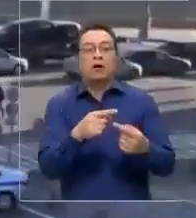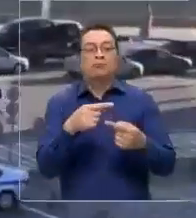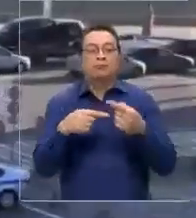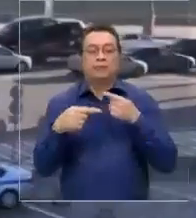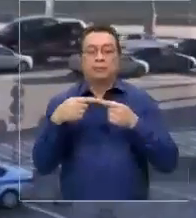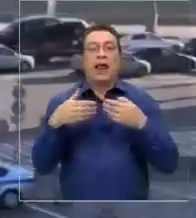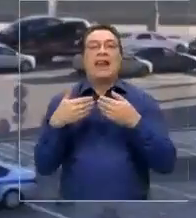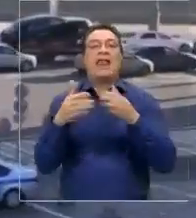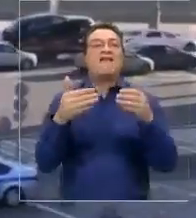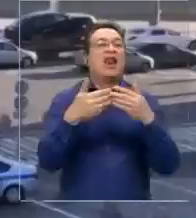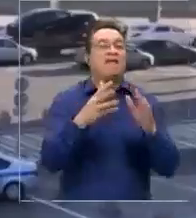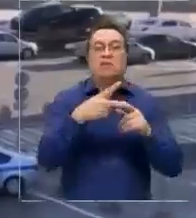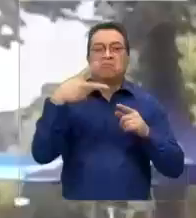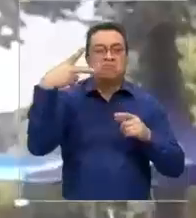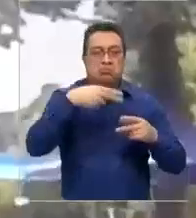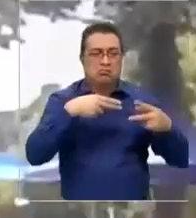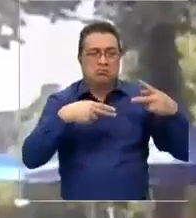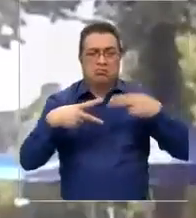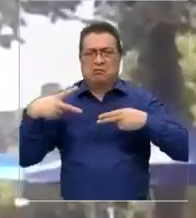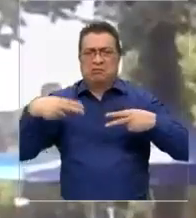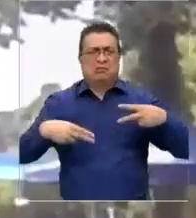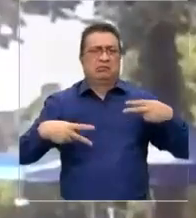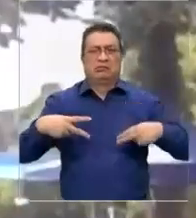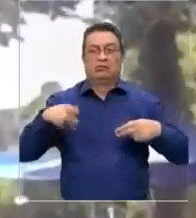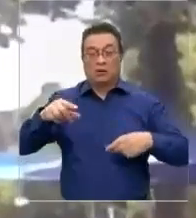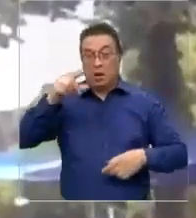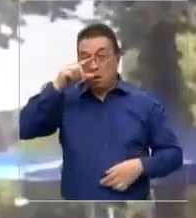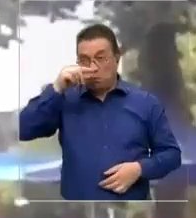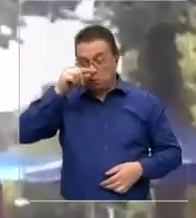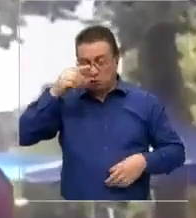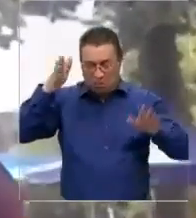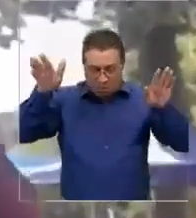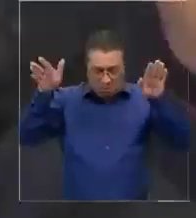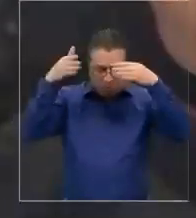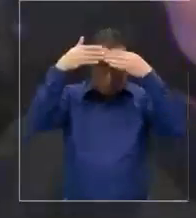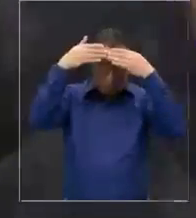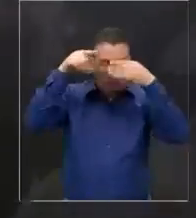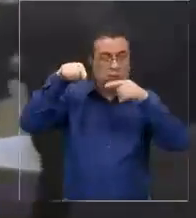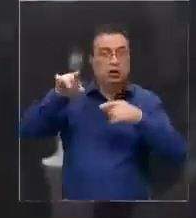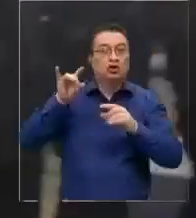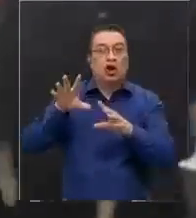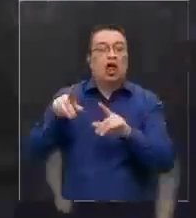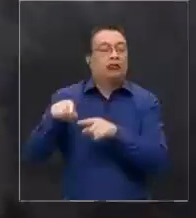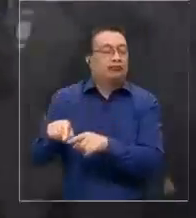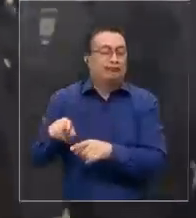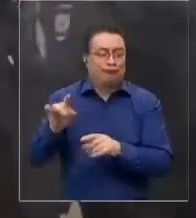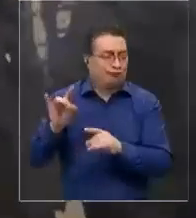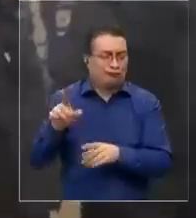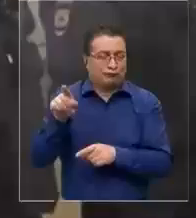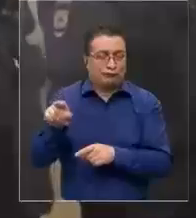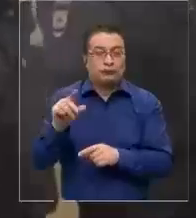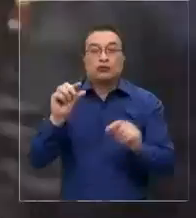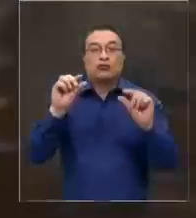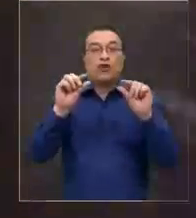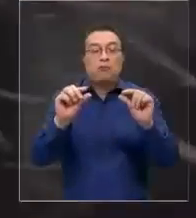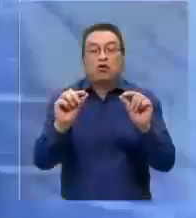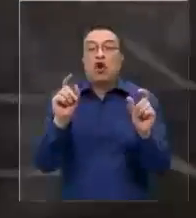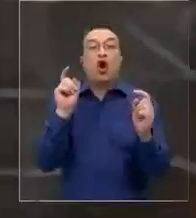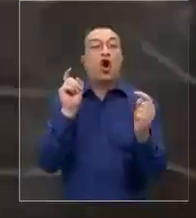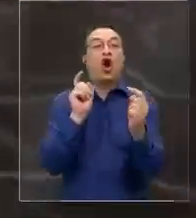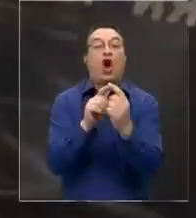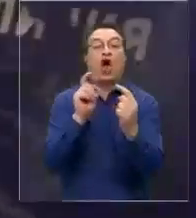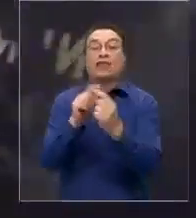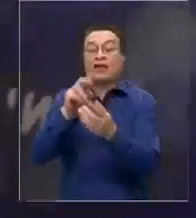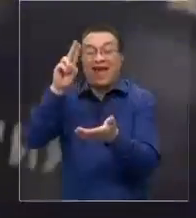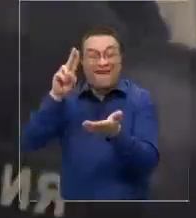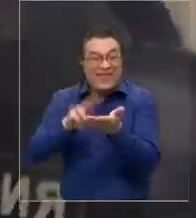retrocesos en las libertades de los rusos. Putin está encerrado no solo en el Kremlin, sino en otros lugares, con muy poco contacto con